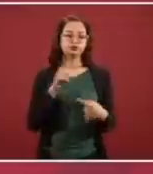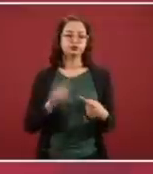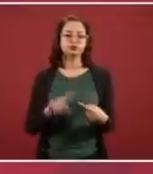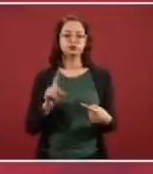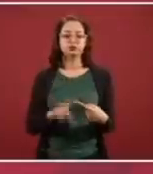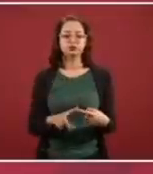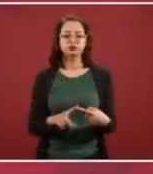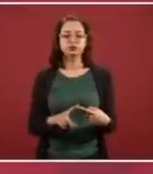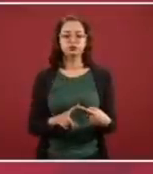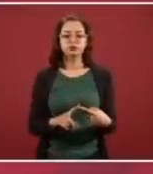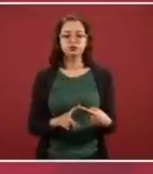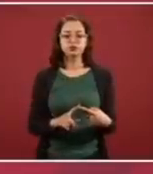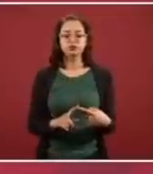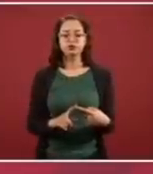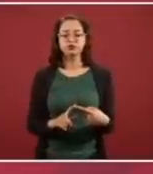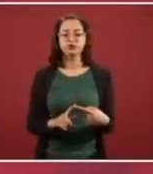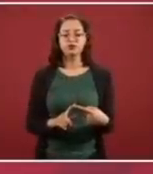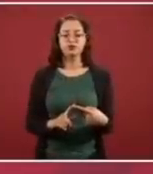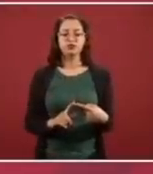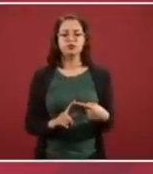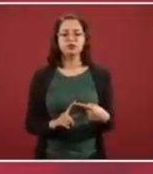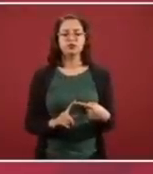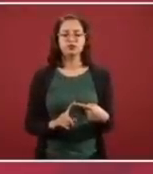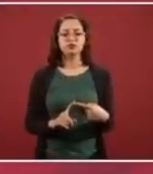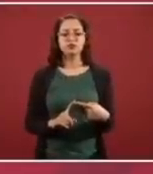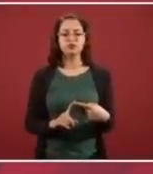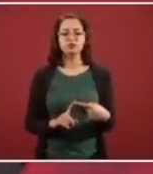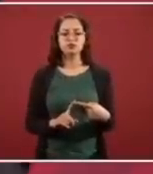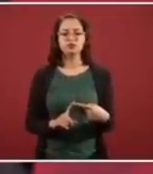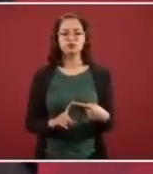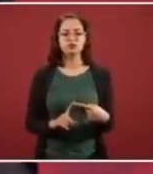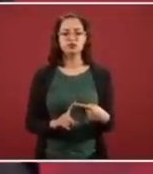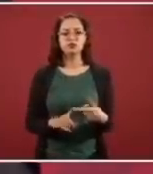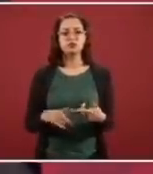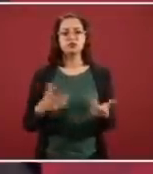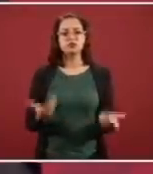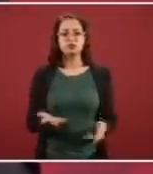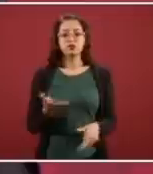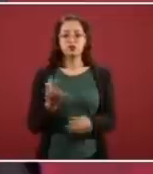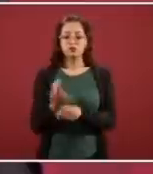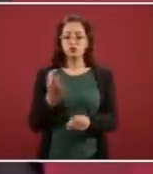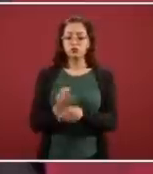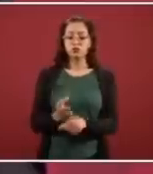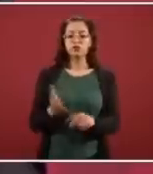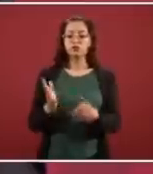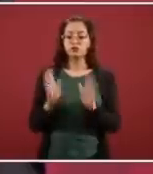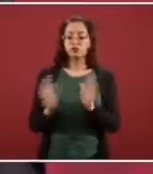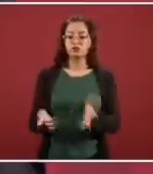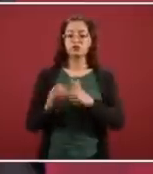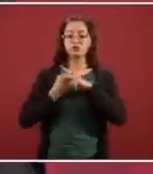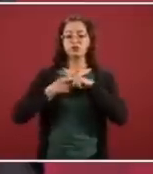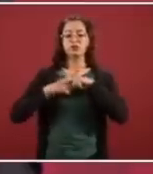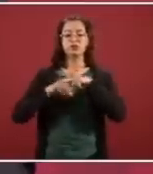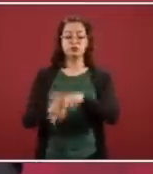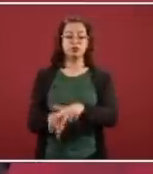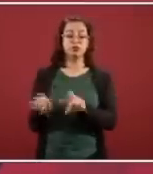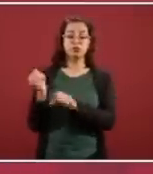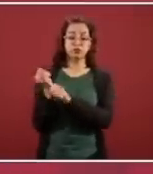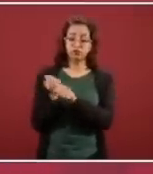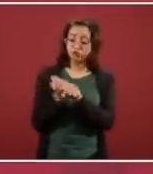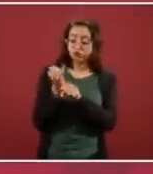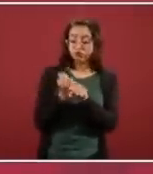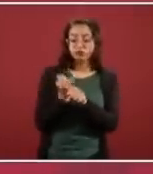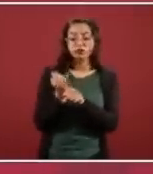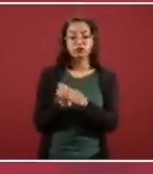comentarles que es una investigación, como es sabido, que se lleva